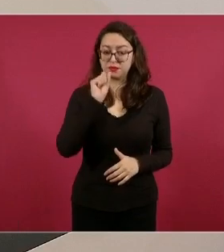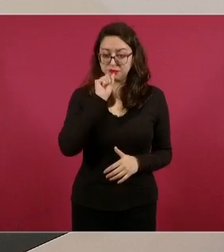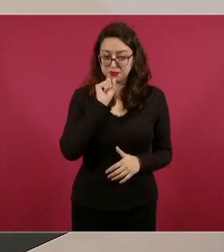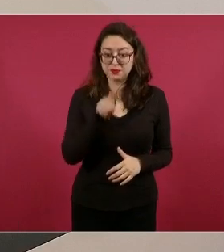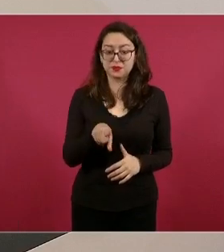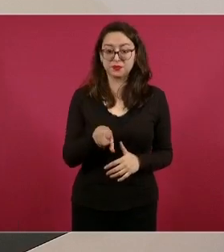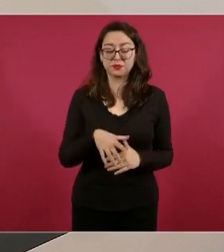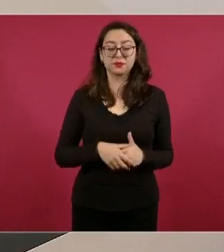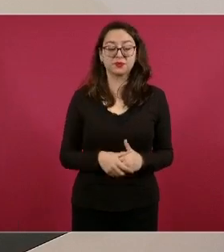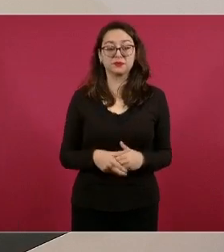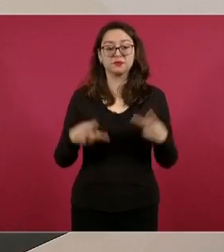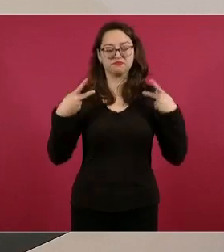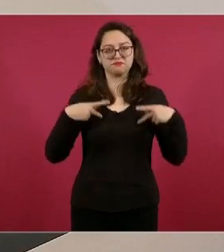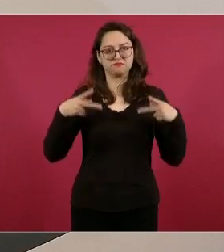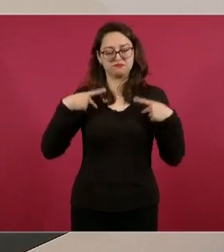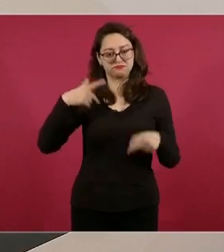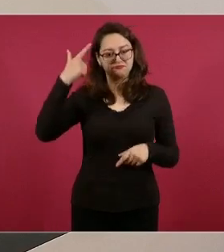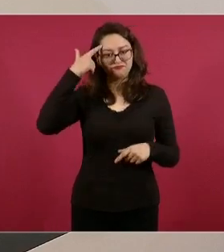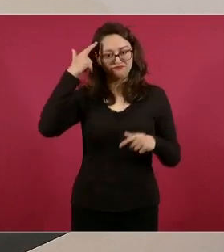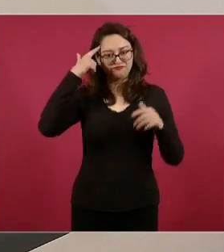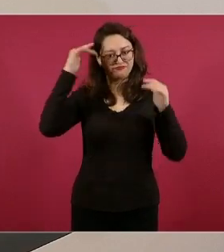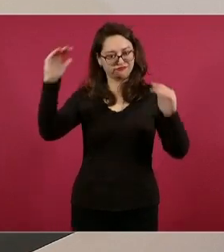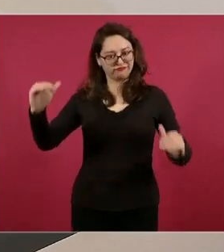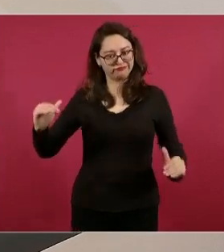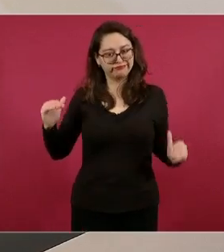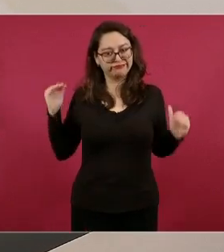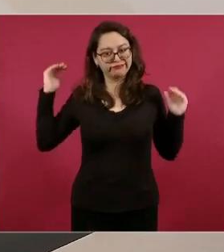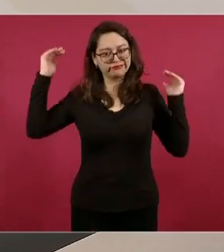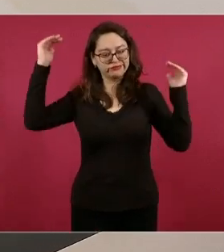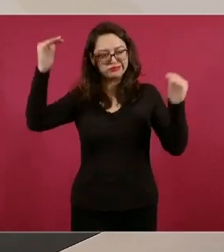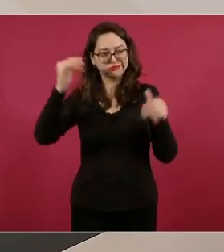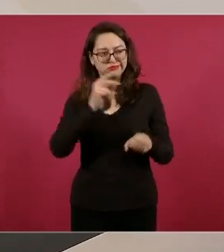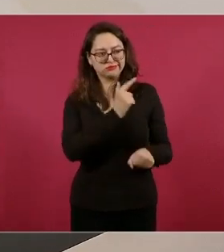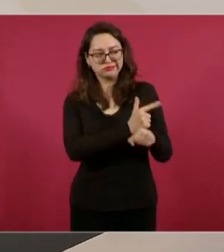Sobre todo la gente más consciente